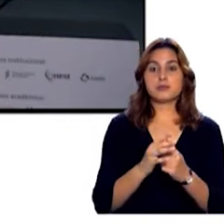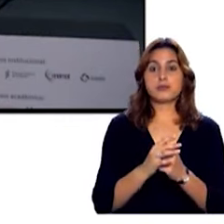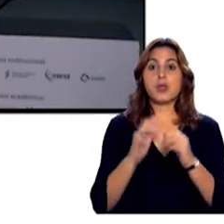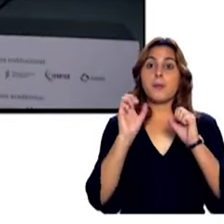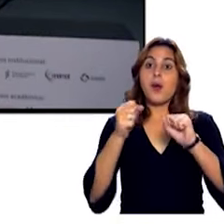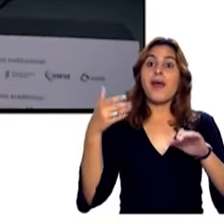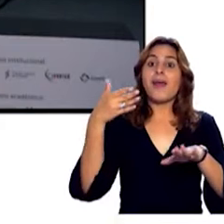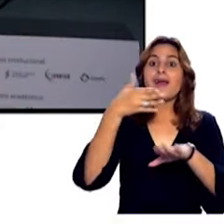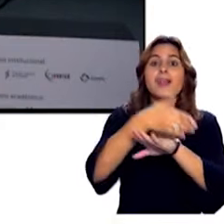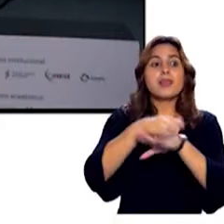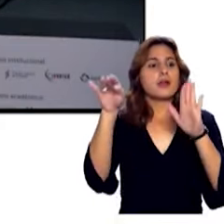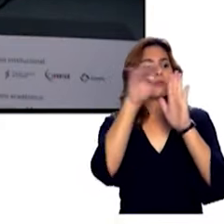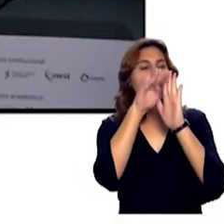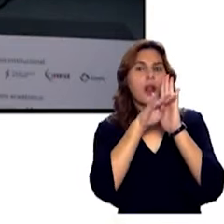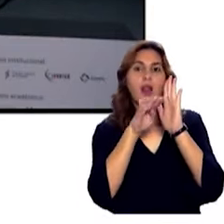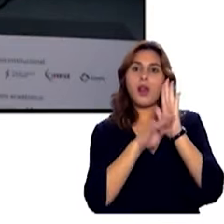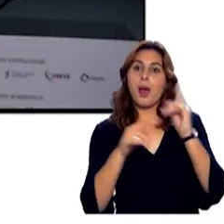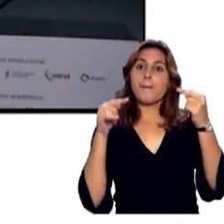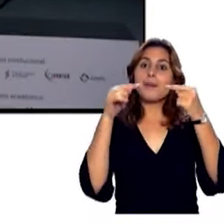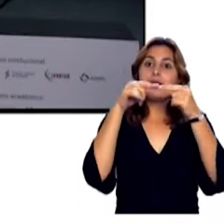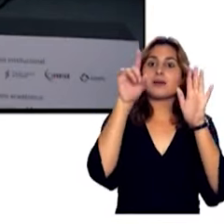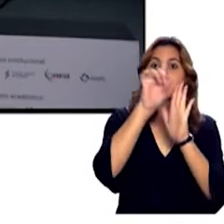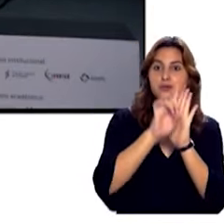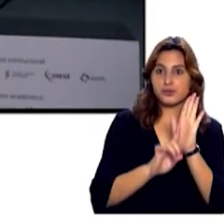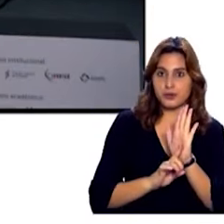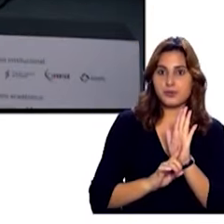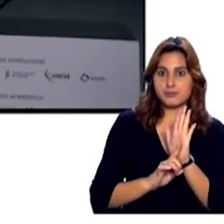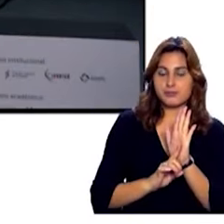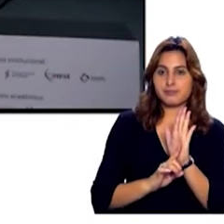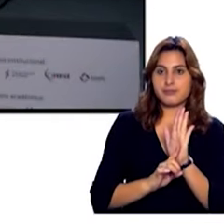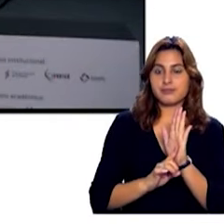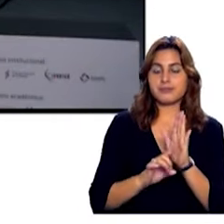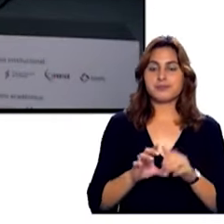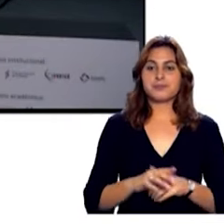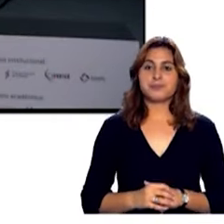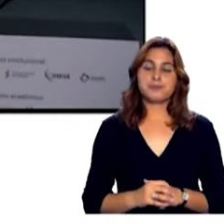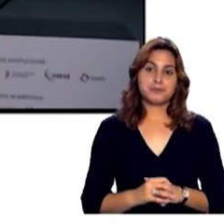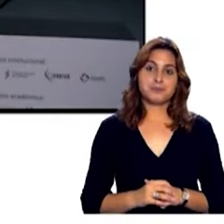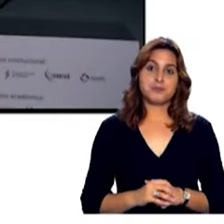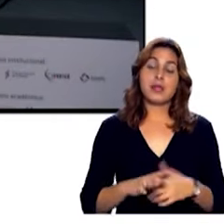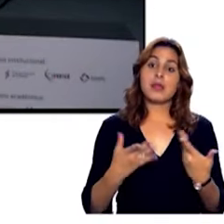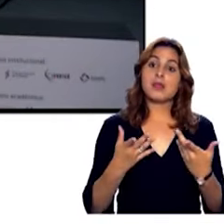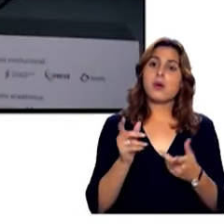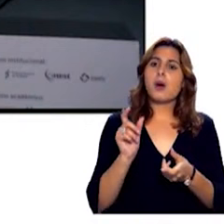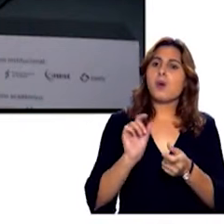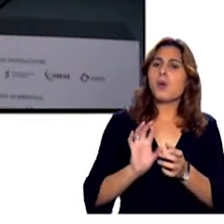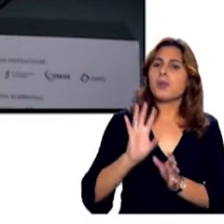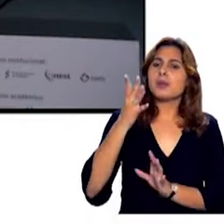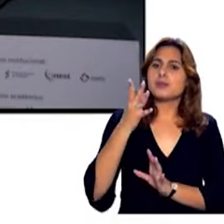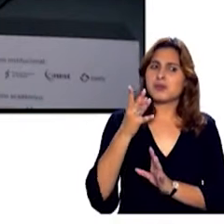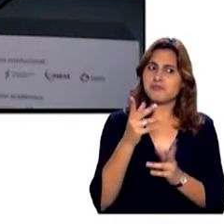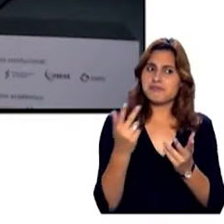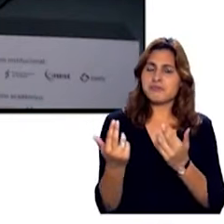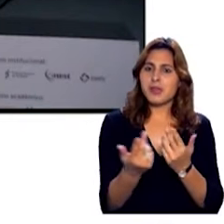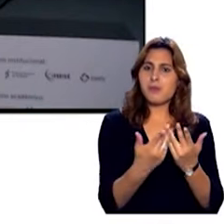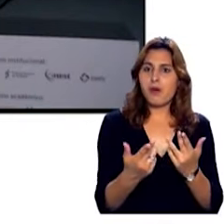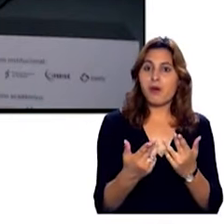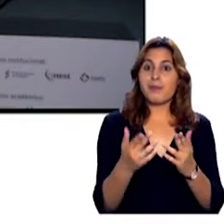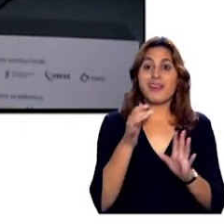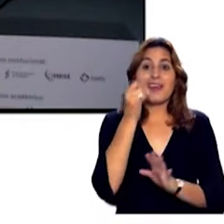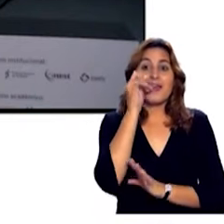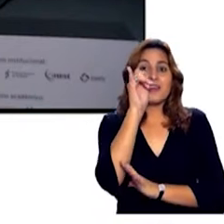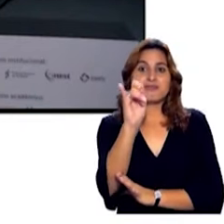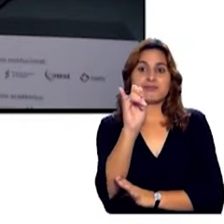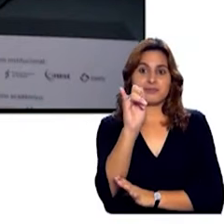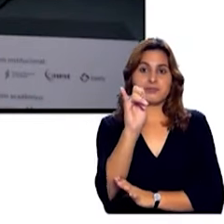dere nocho y dijo y lo hizo precisamente para evitar ante la imposibilidad